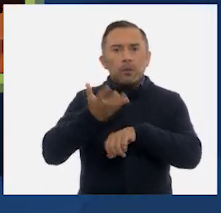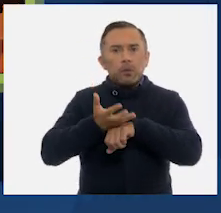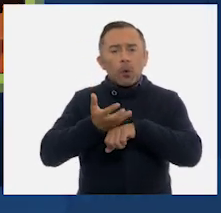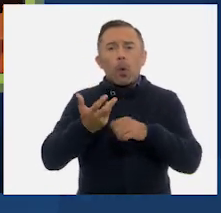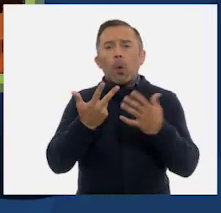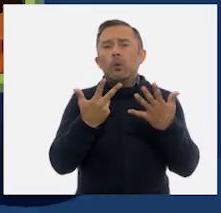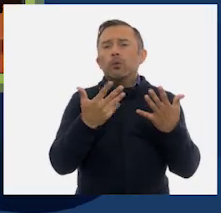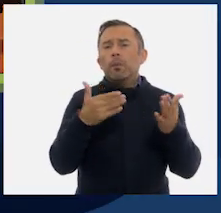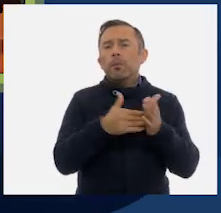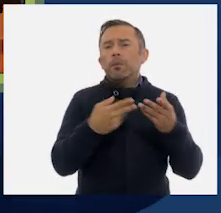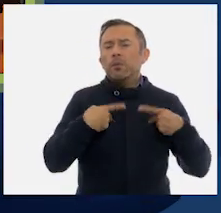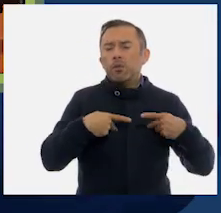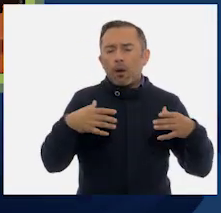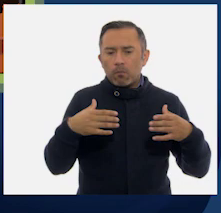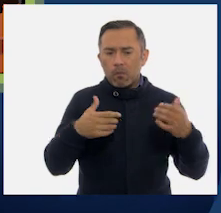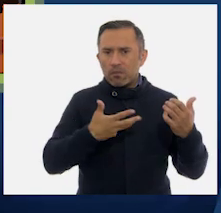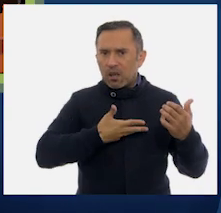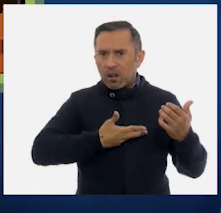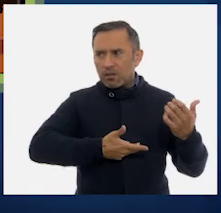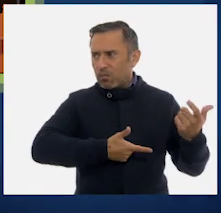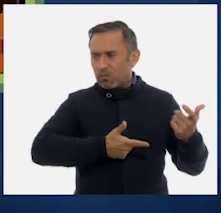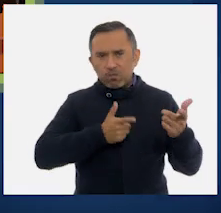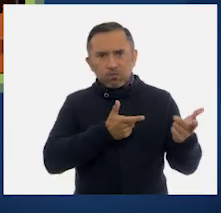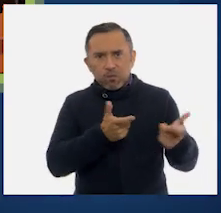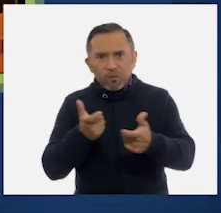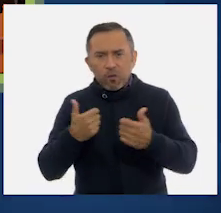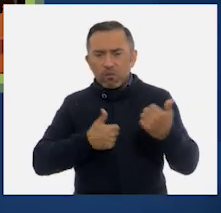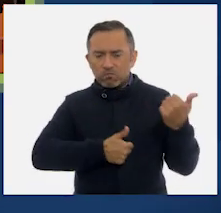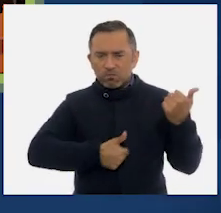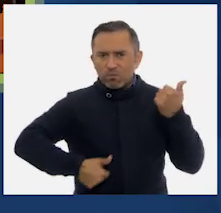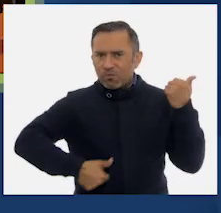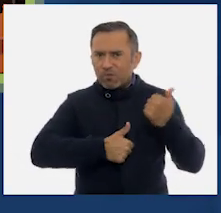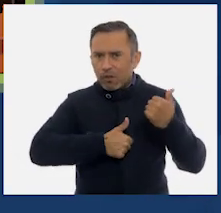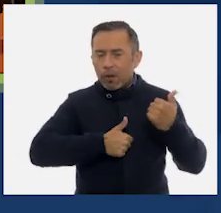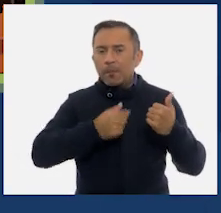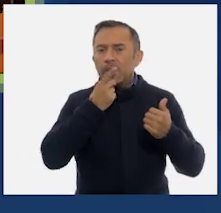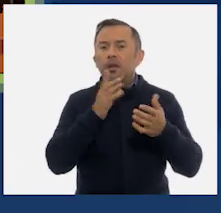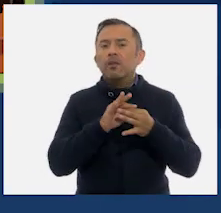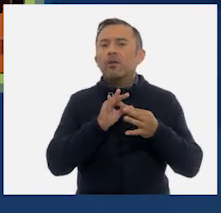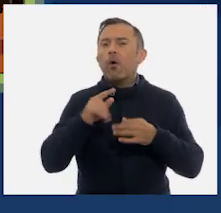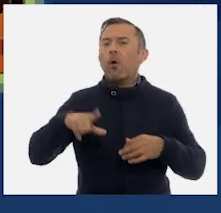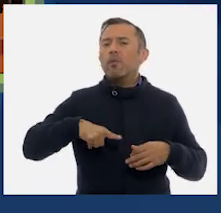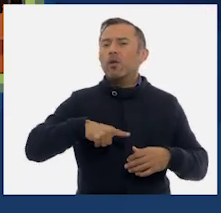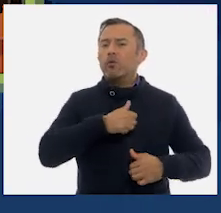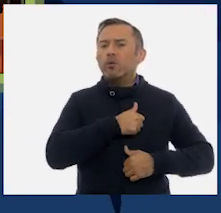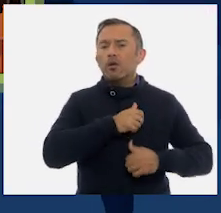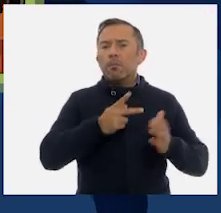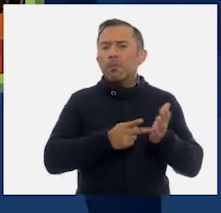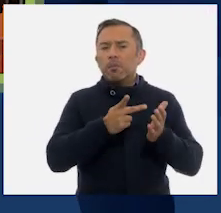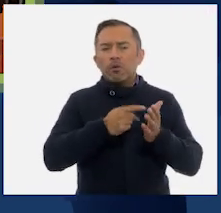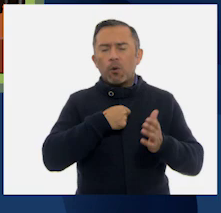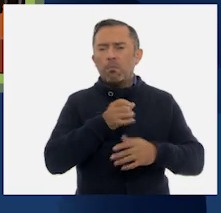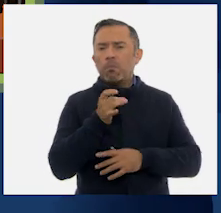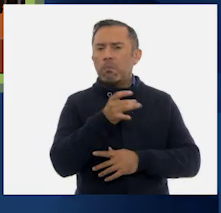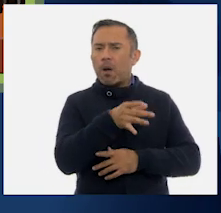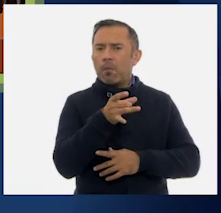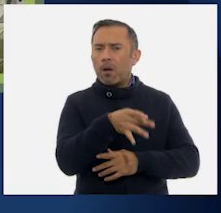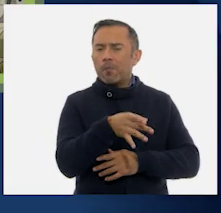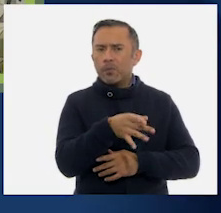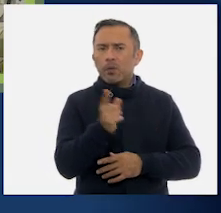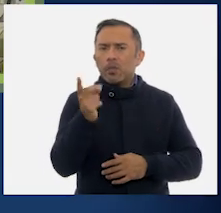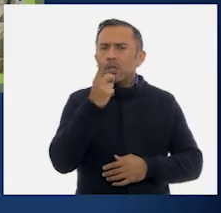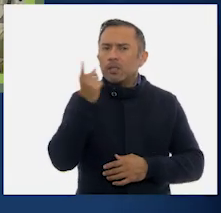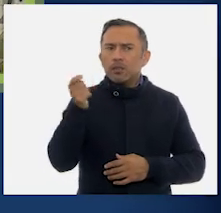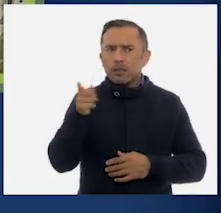bien montados. Tiburcio le explicó cómo habían sido derrotados los soldados del gobierno en varios encuentros. Le dijo por qué era que peleaban